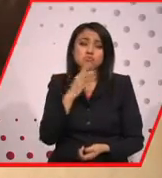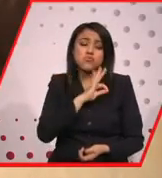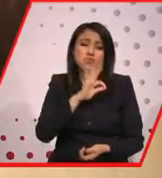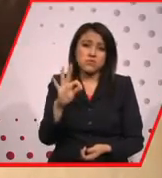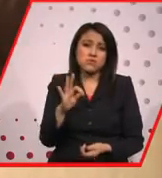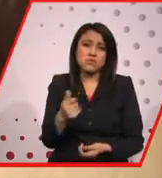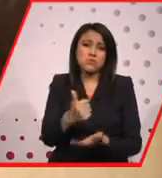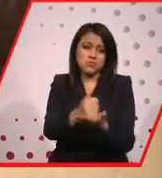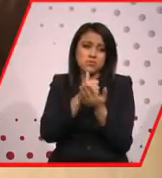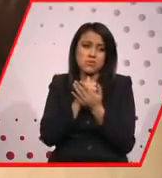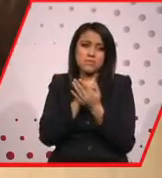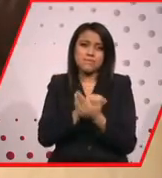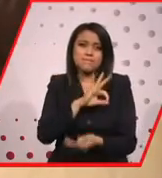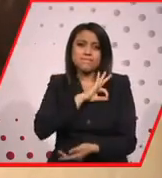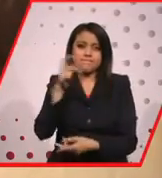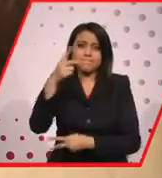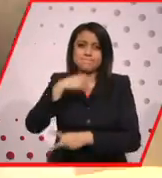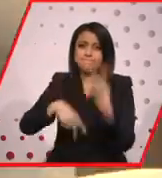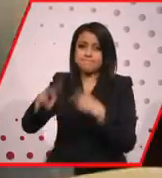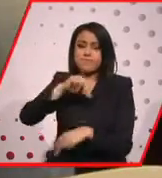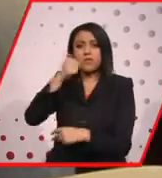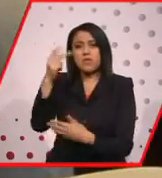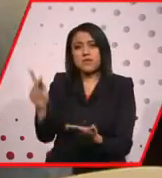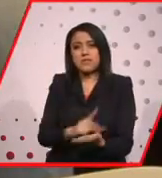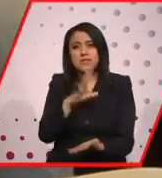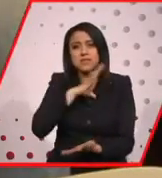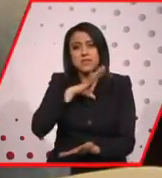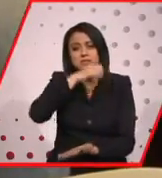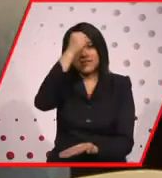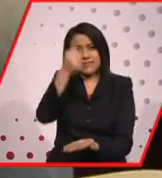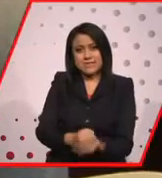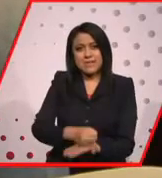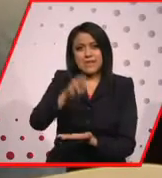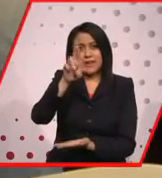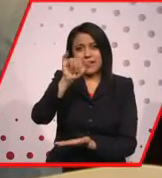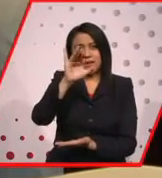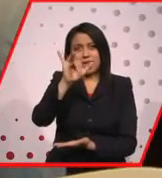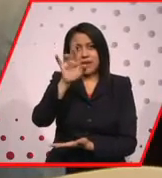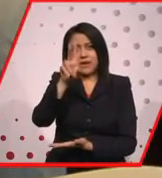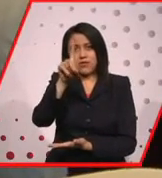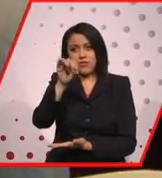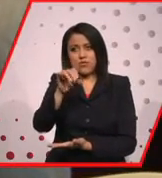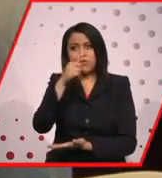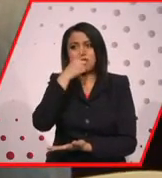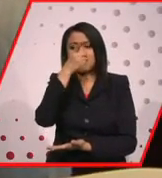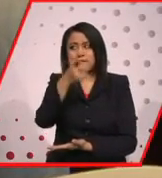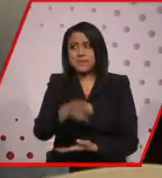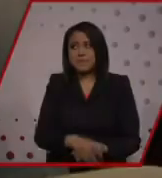persona y lo regrese a mi estado de cuenta. Para AQC, Ricardo Solabac.